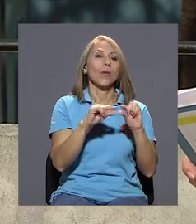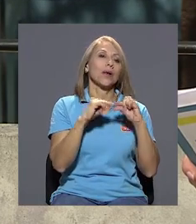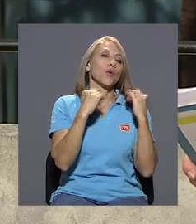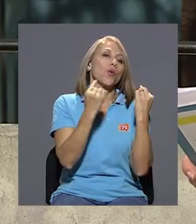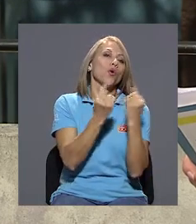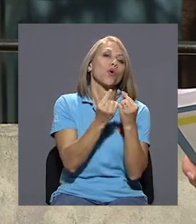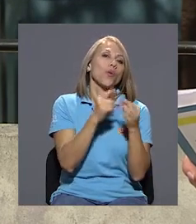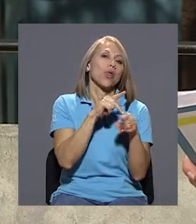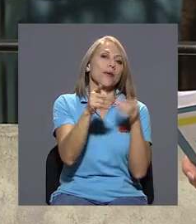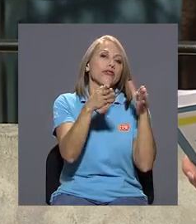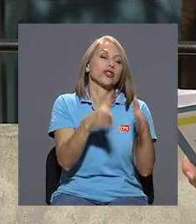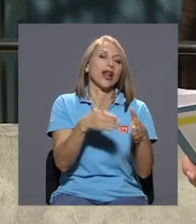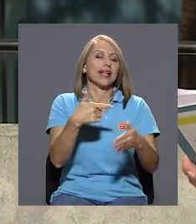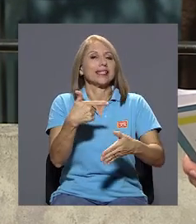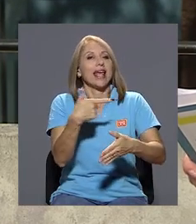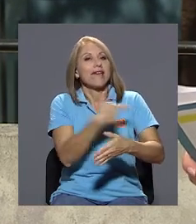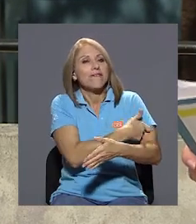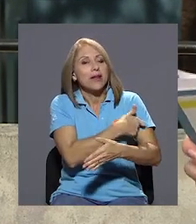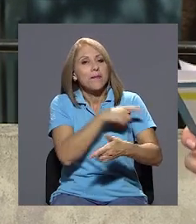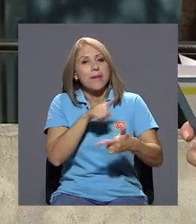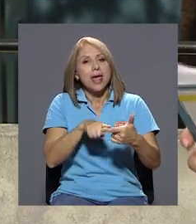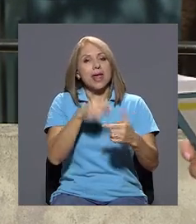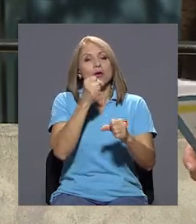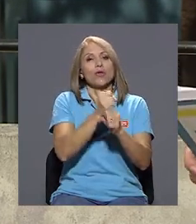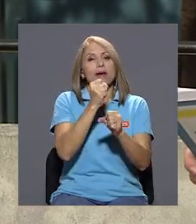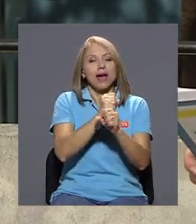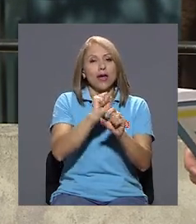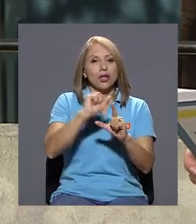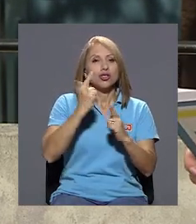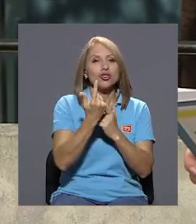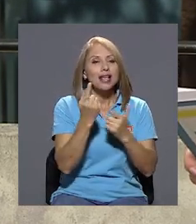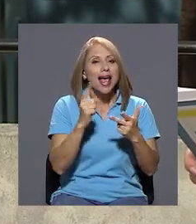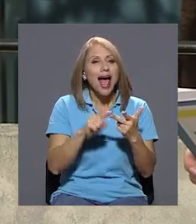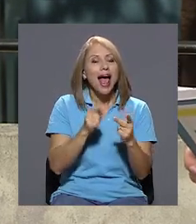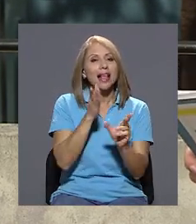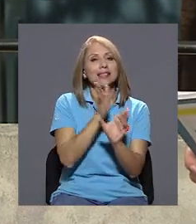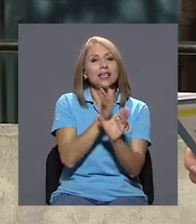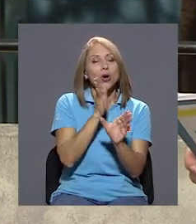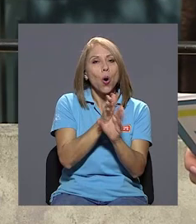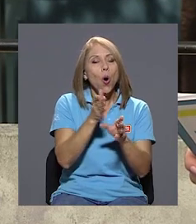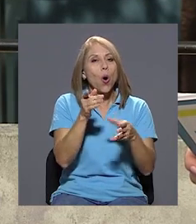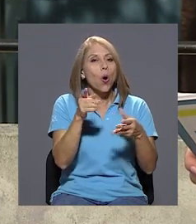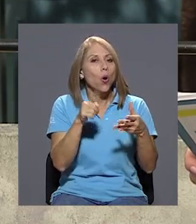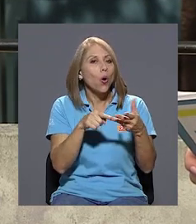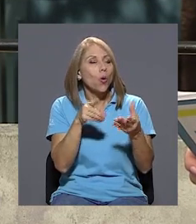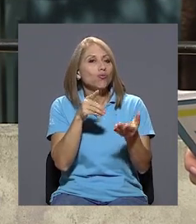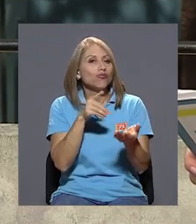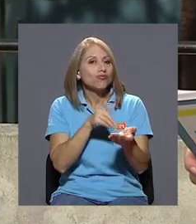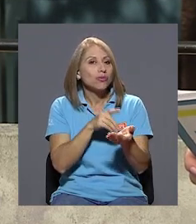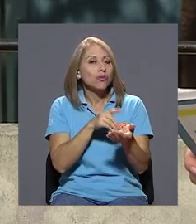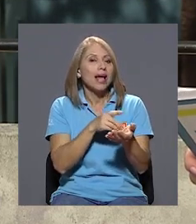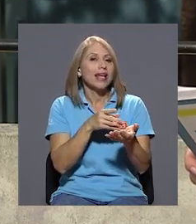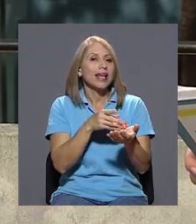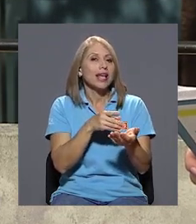de profesionales, el enfermero a cargo, la trabajadora social a cargo, el psicólogo a